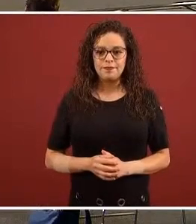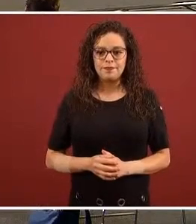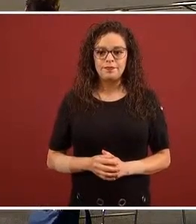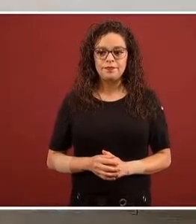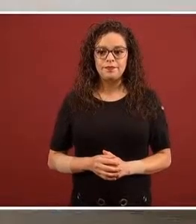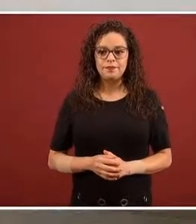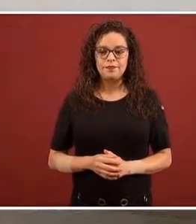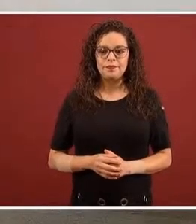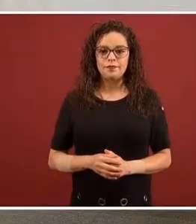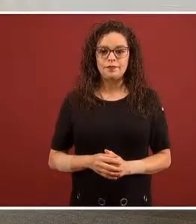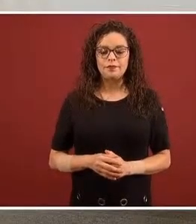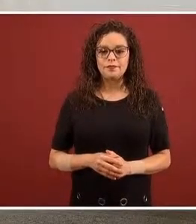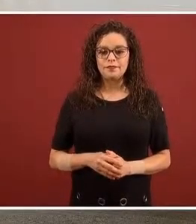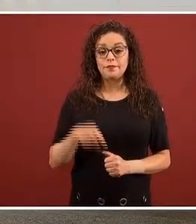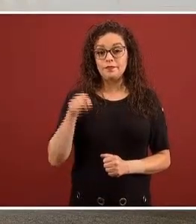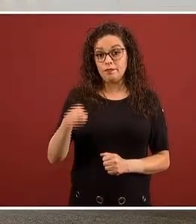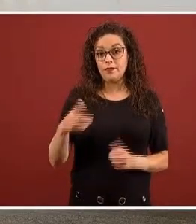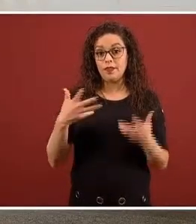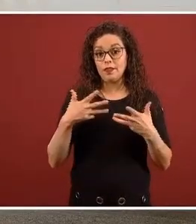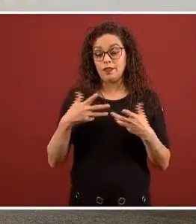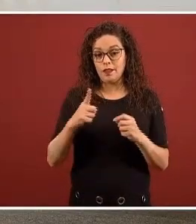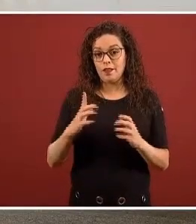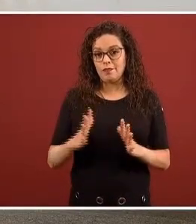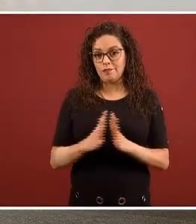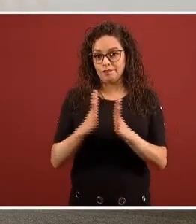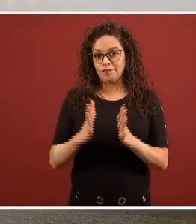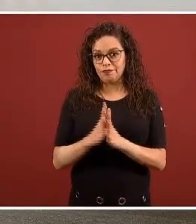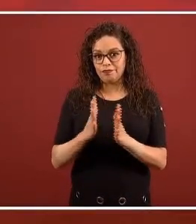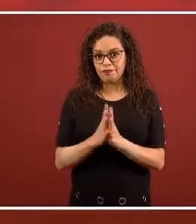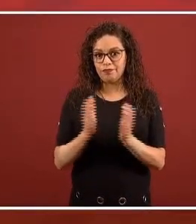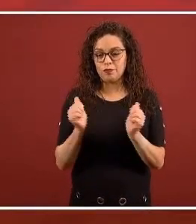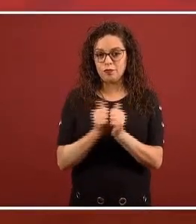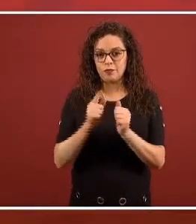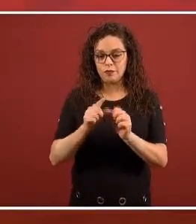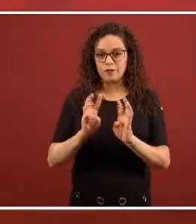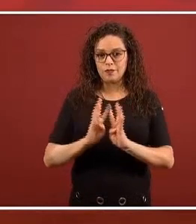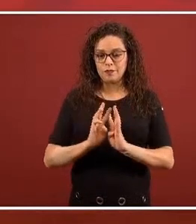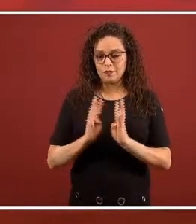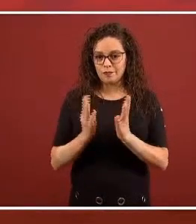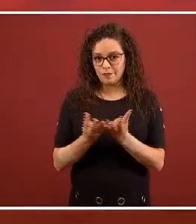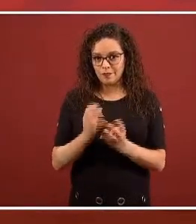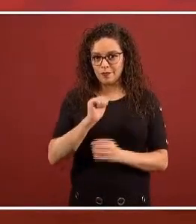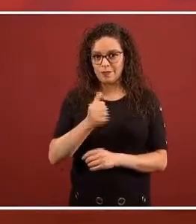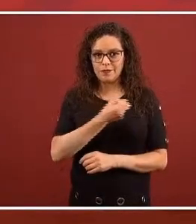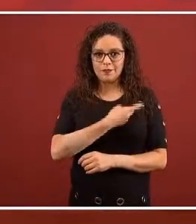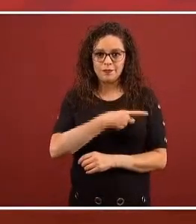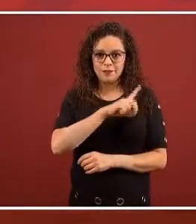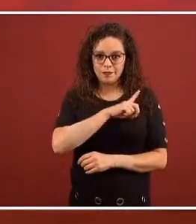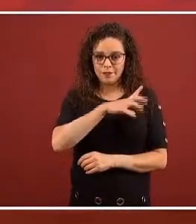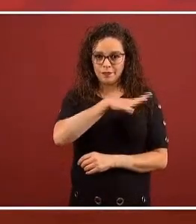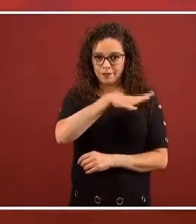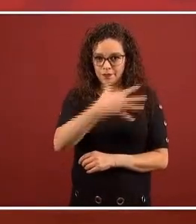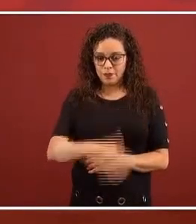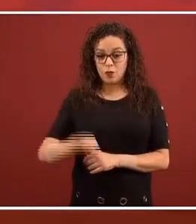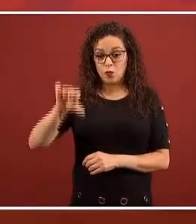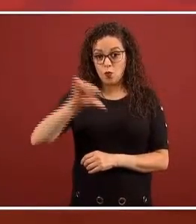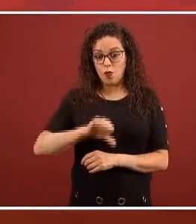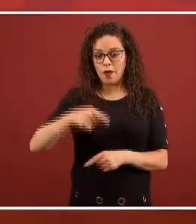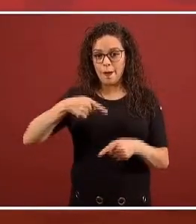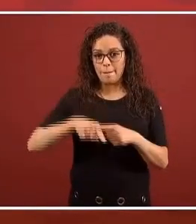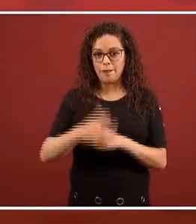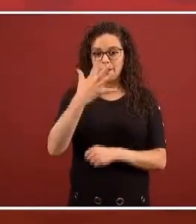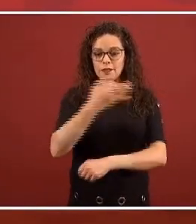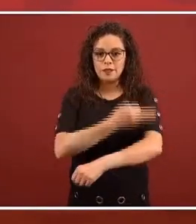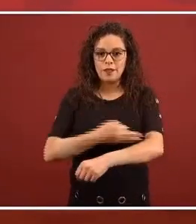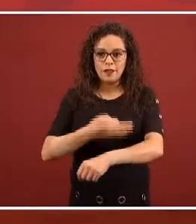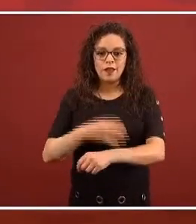hecho que dejar un momento la sesión del Consejo de Salubridad General, que fue citado hoy día a las 5 de la tarde